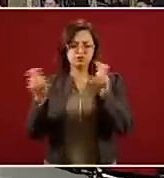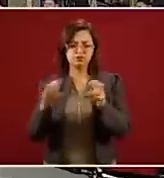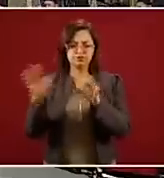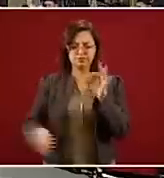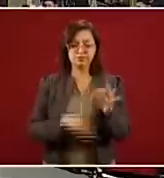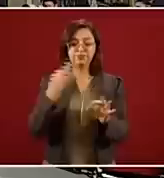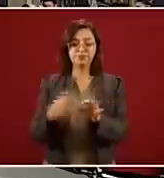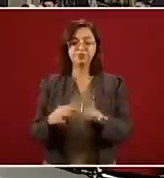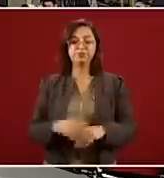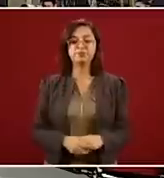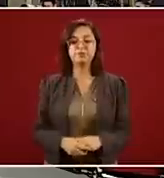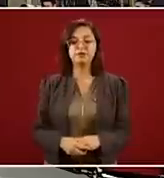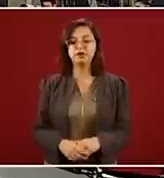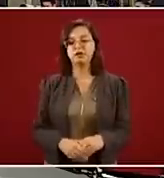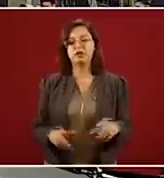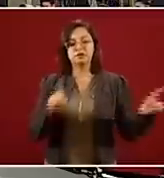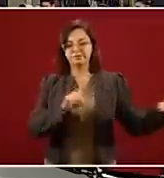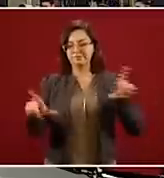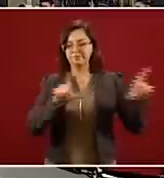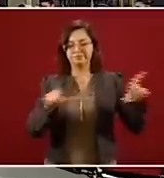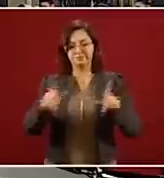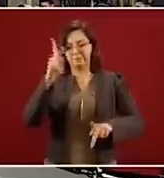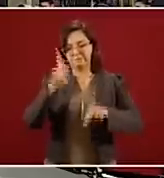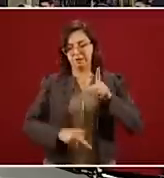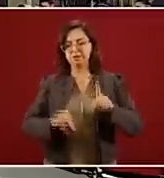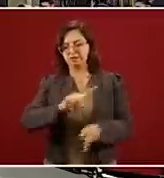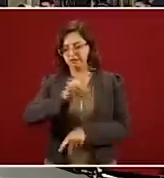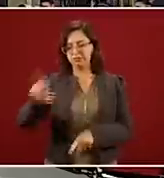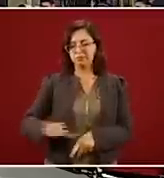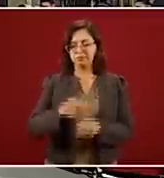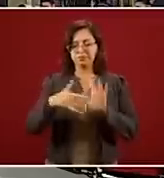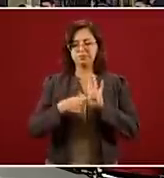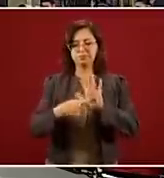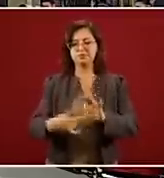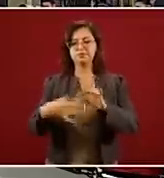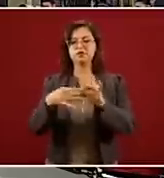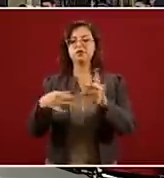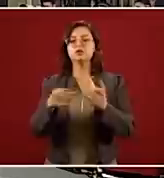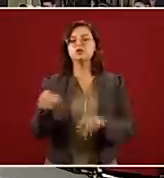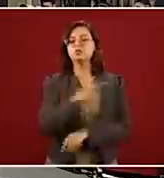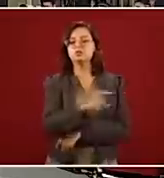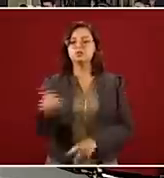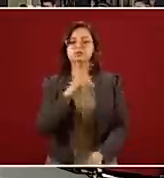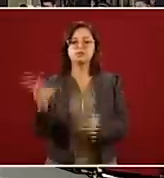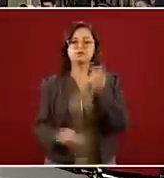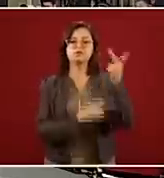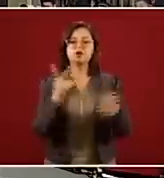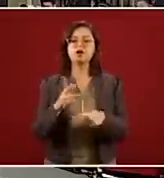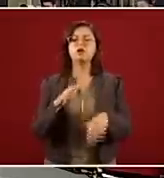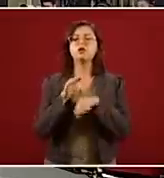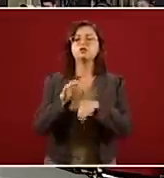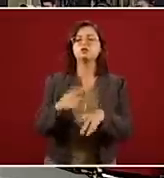permiso, presidente. De las que van a la segunda etapa. De lo que preguntaron también sobre que no se les pagaba a